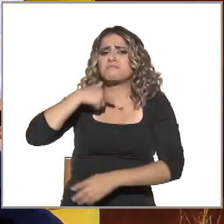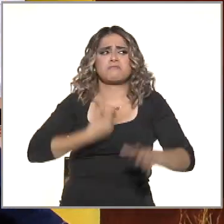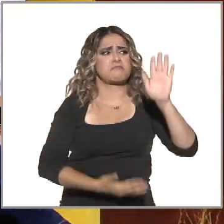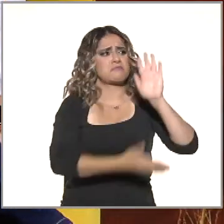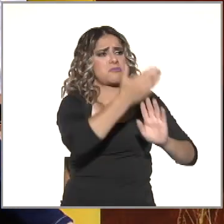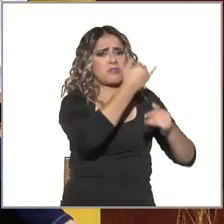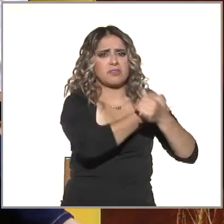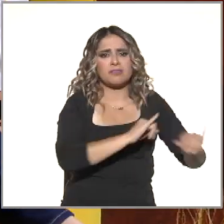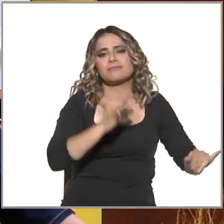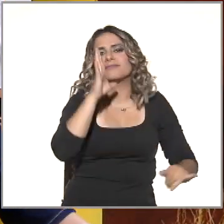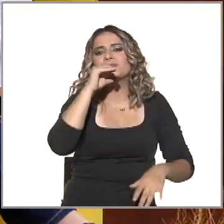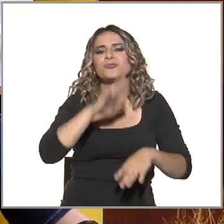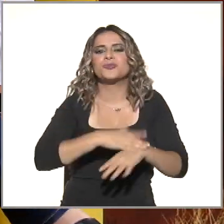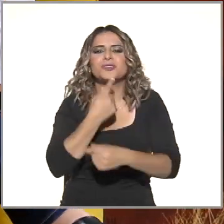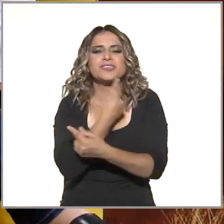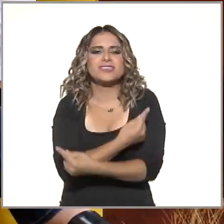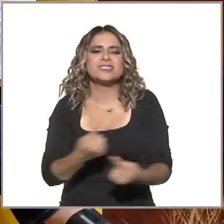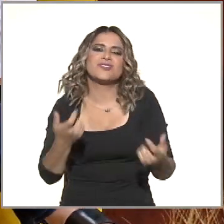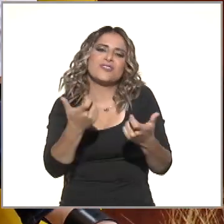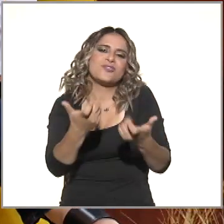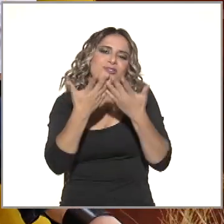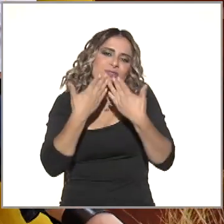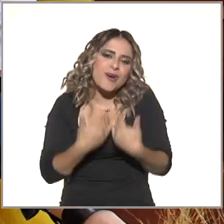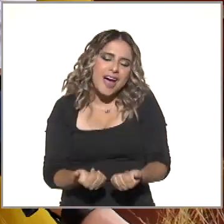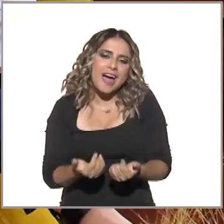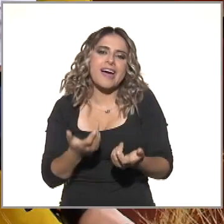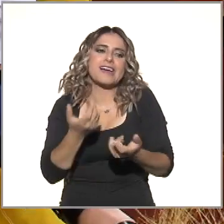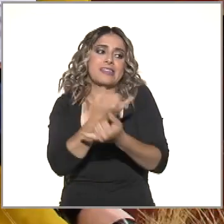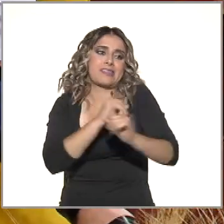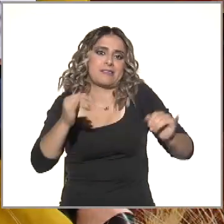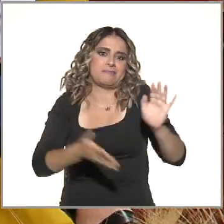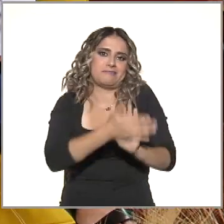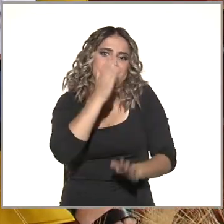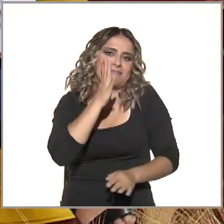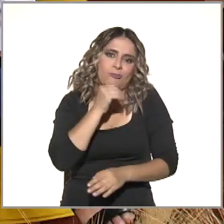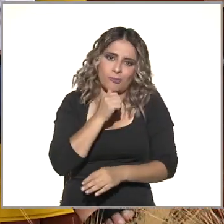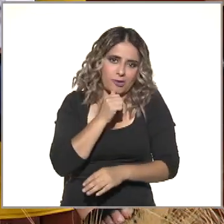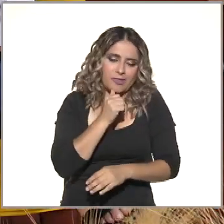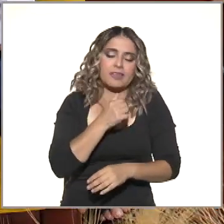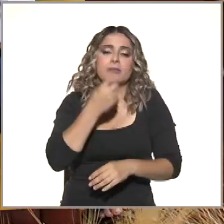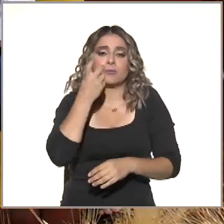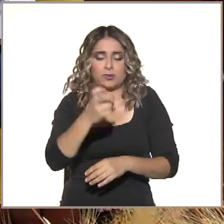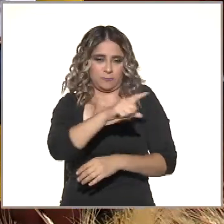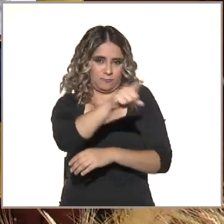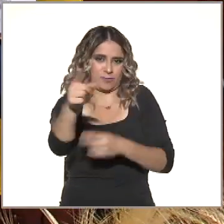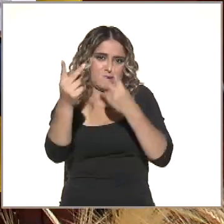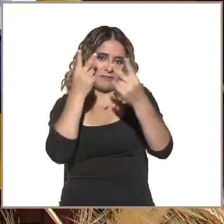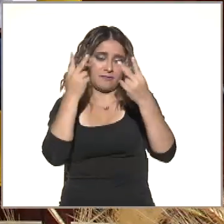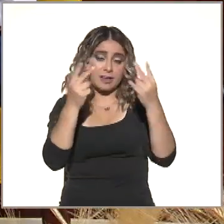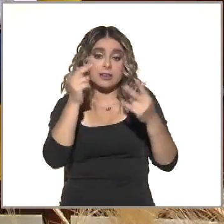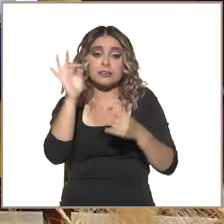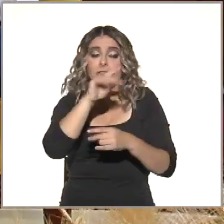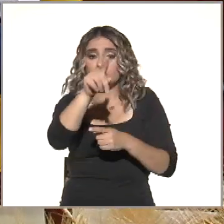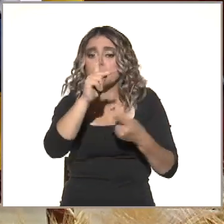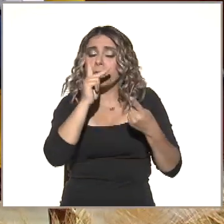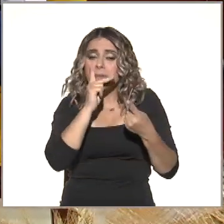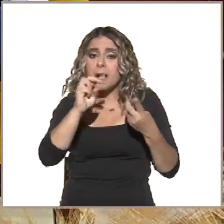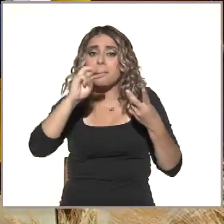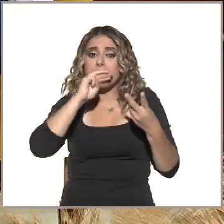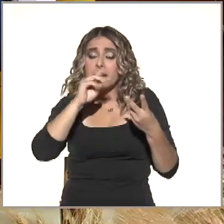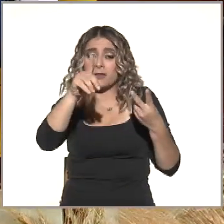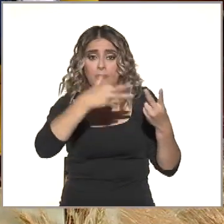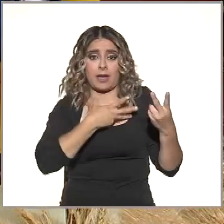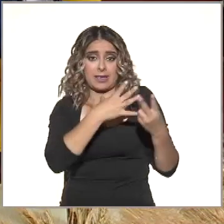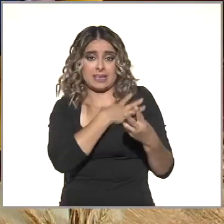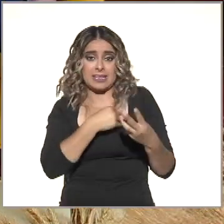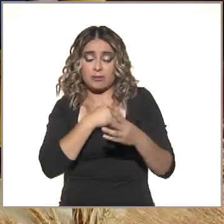ni económica, ni emocional, ni en ningún sentido para salirse de ahí. Entonces creo que quien nos esté oyendo, si es padre o madre y tiene hijos